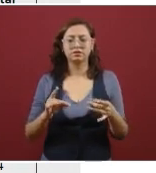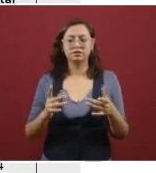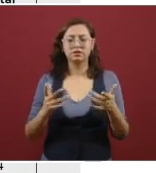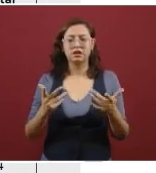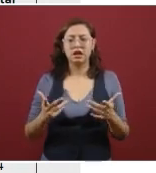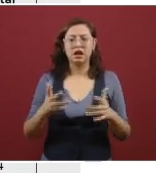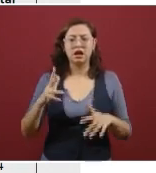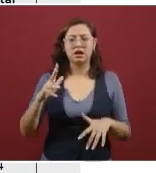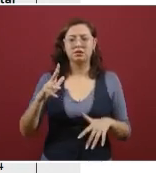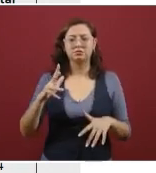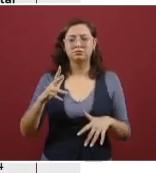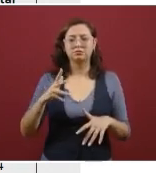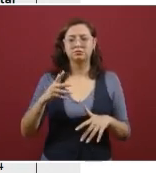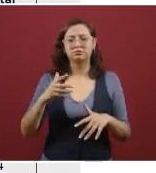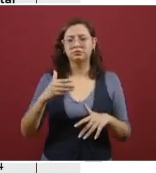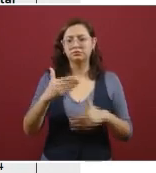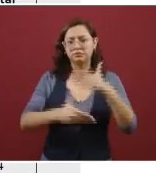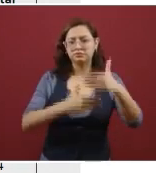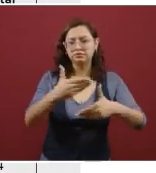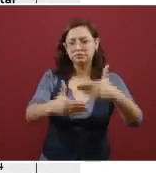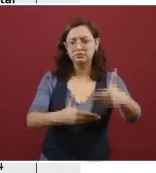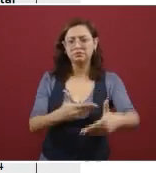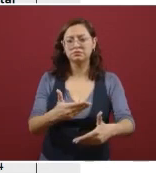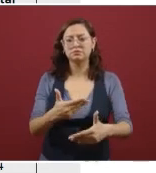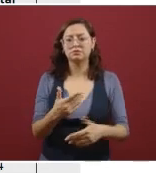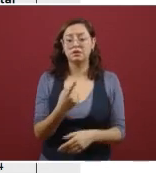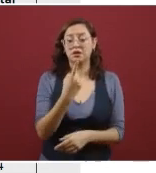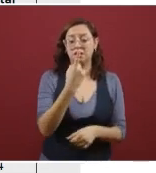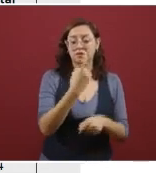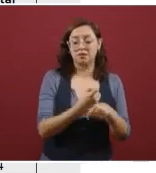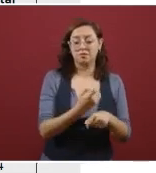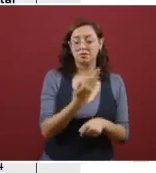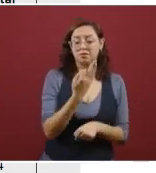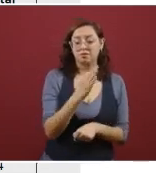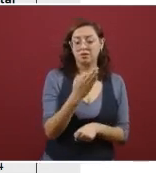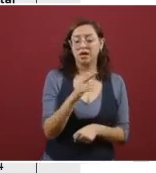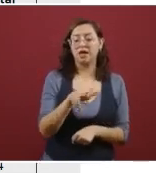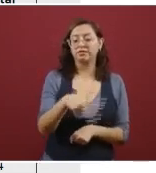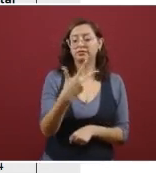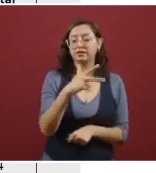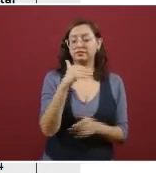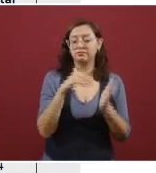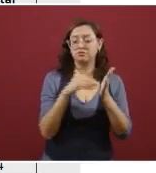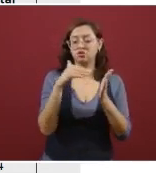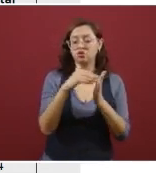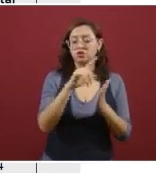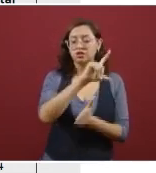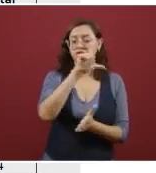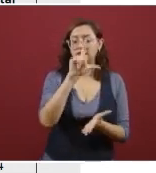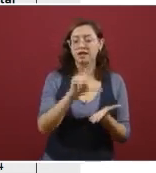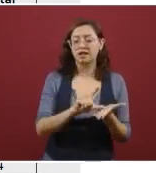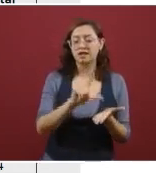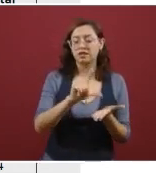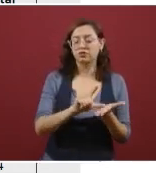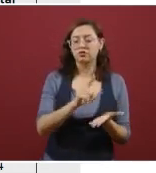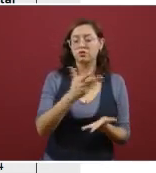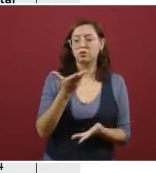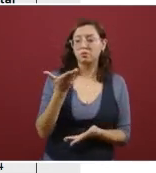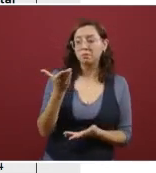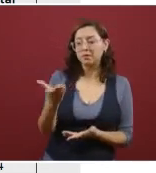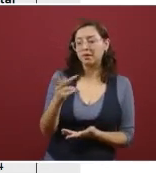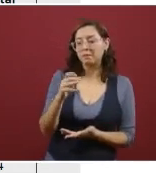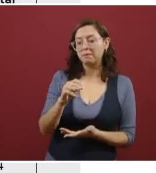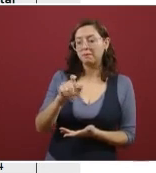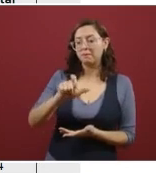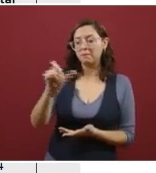atender. En el 1 de febrero habían 13 millones de litros que se le solicitaban a Pemex